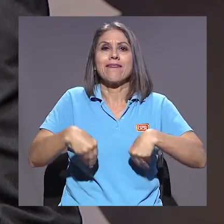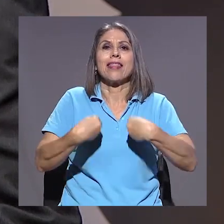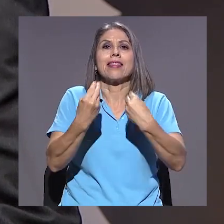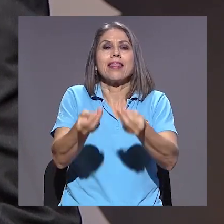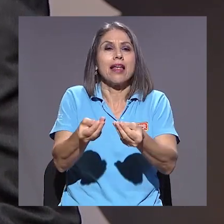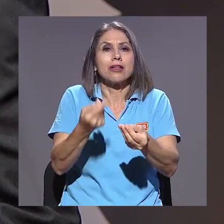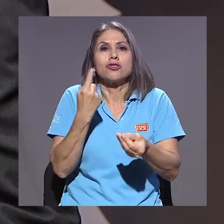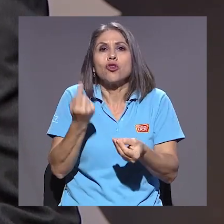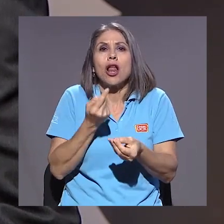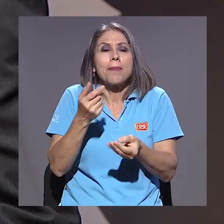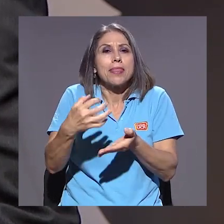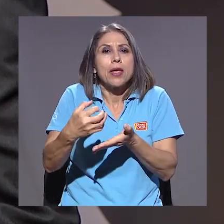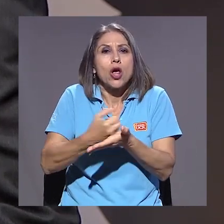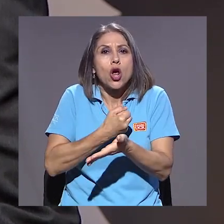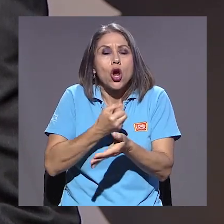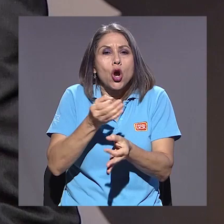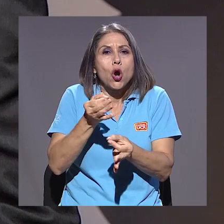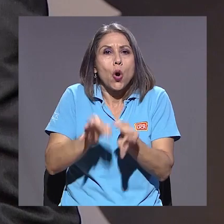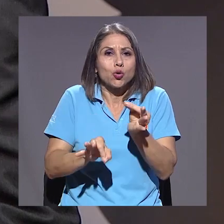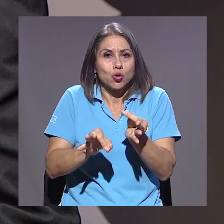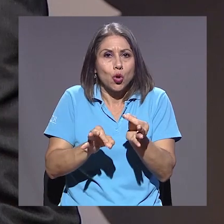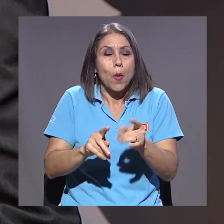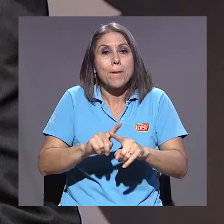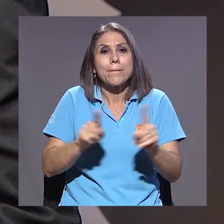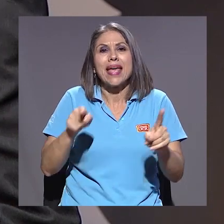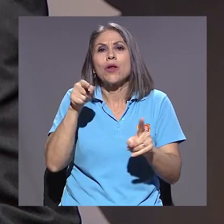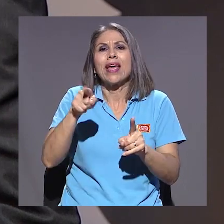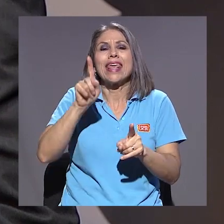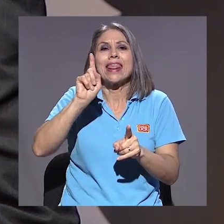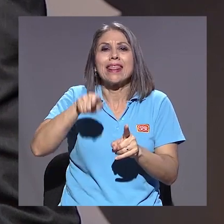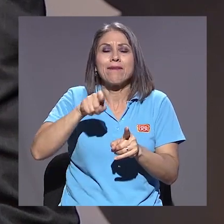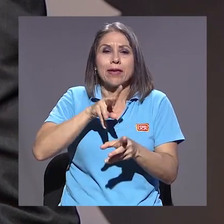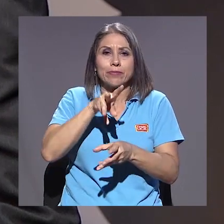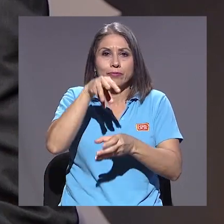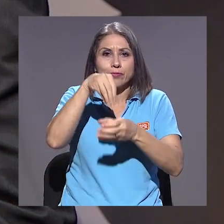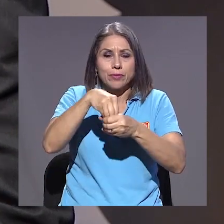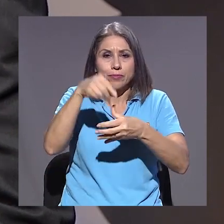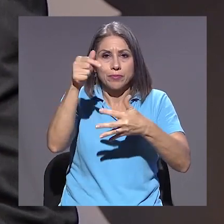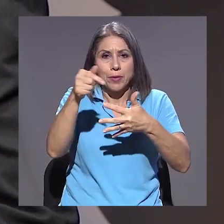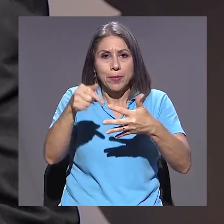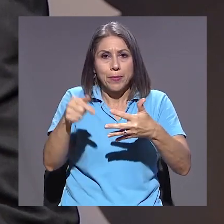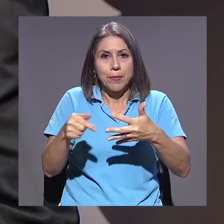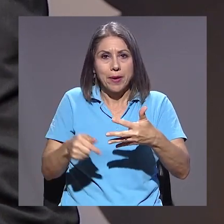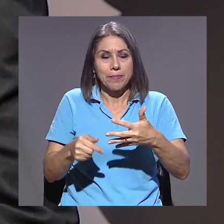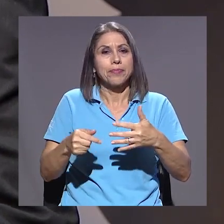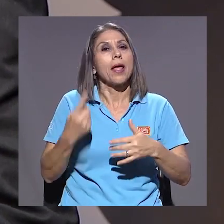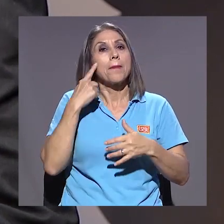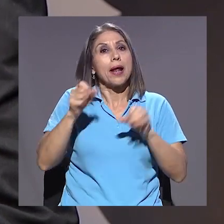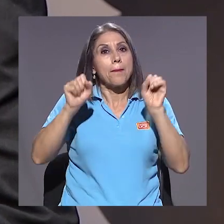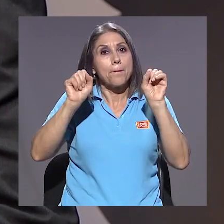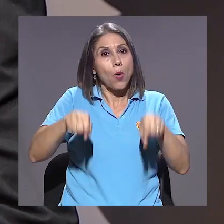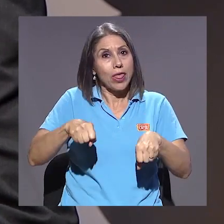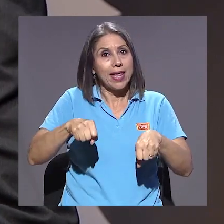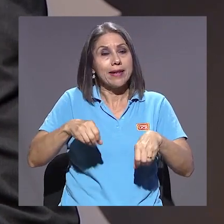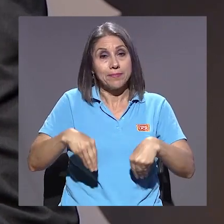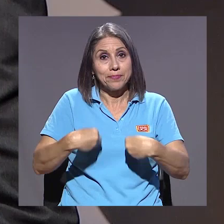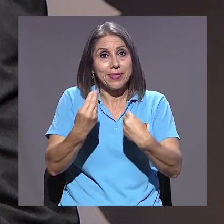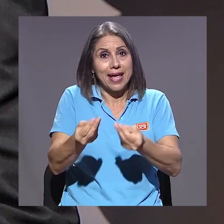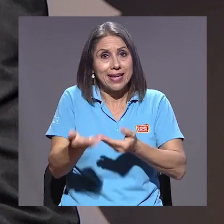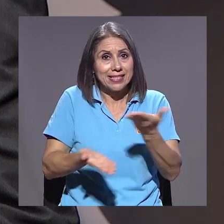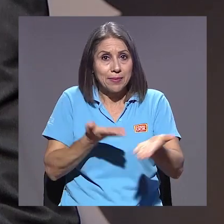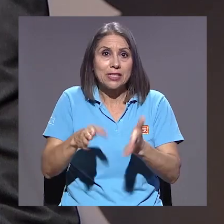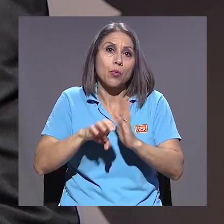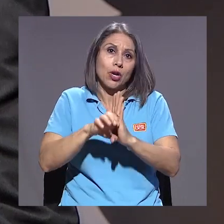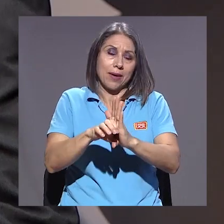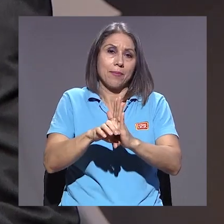costo que incluye varios elementos. La sumatoria de los costos de poder llevar a cabo ese servicio, en el caso de